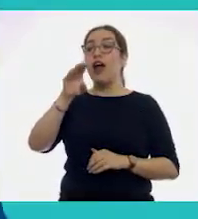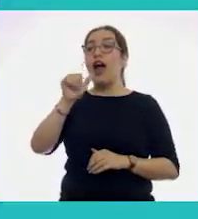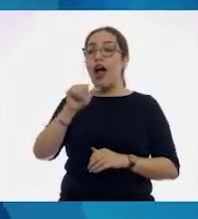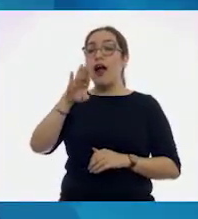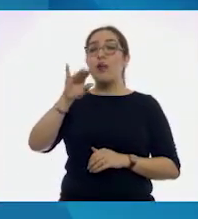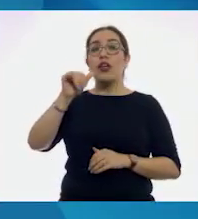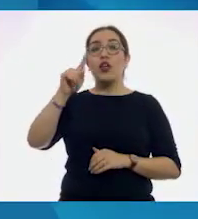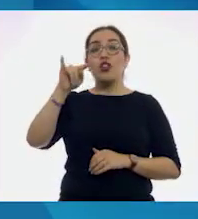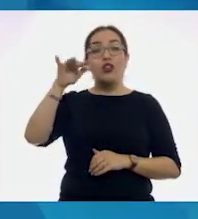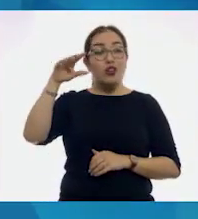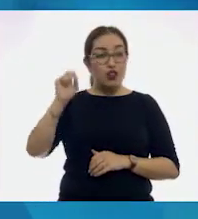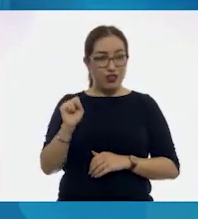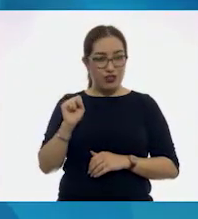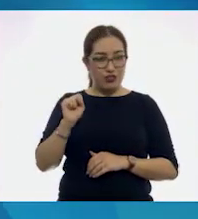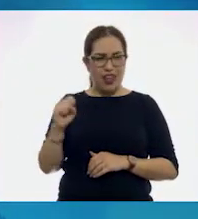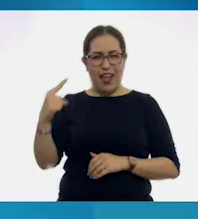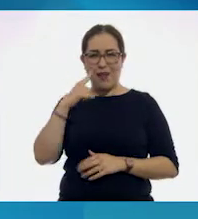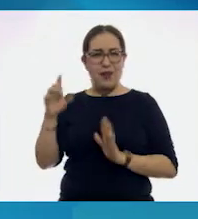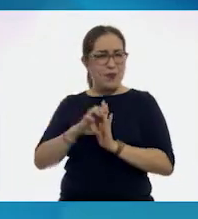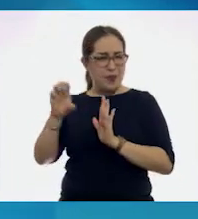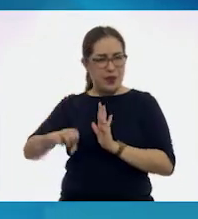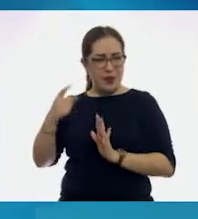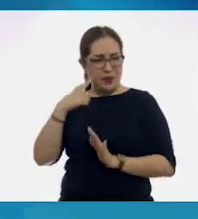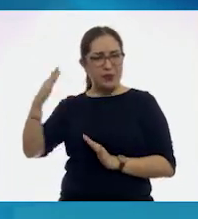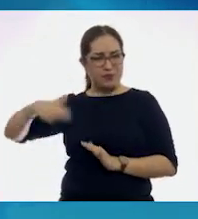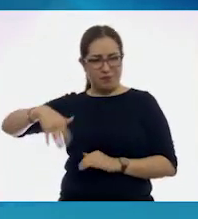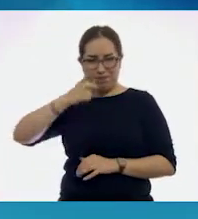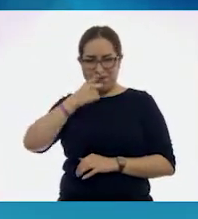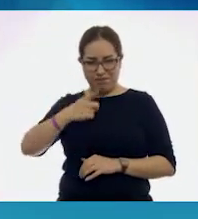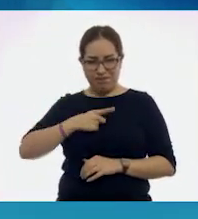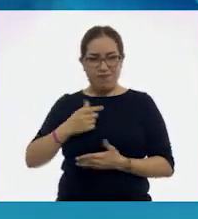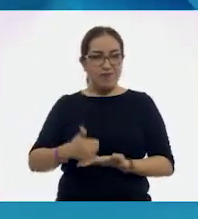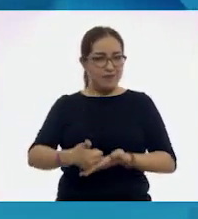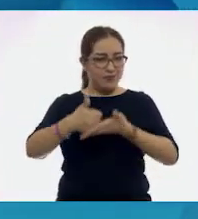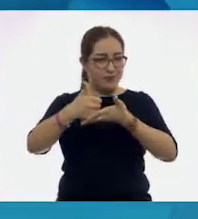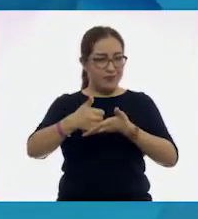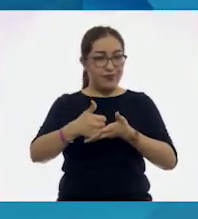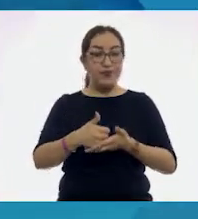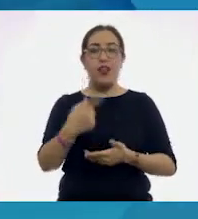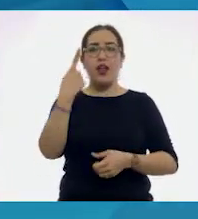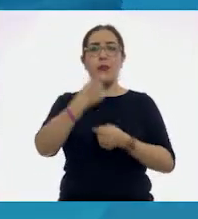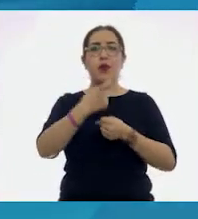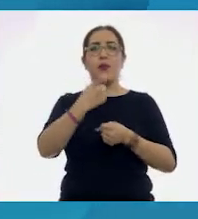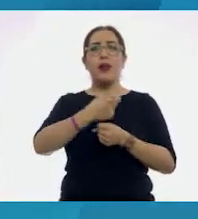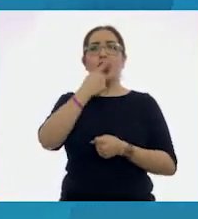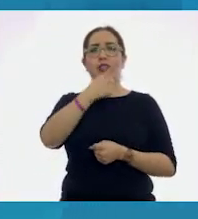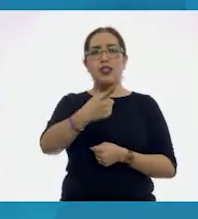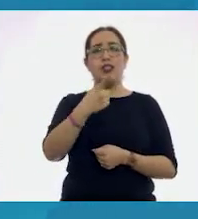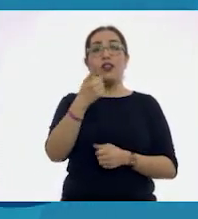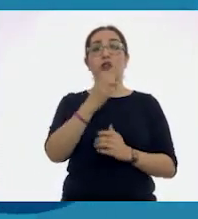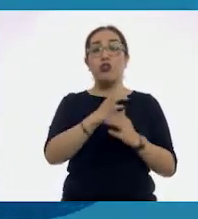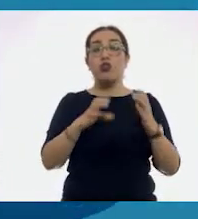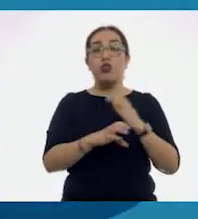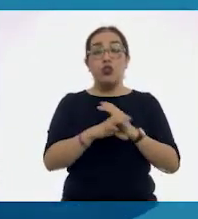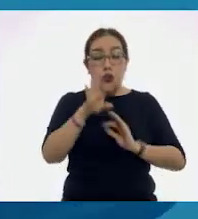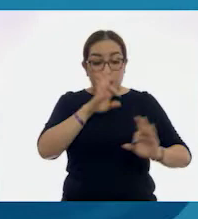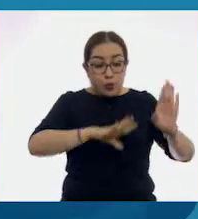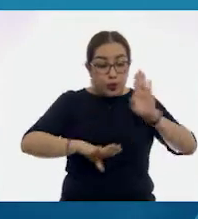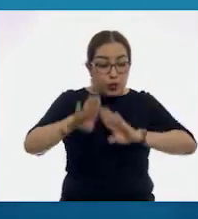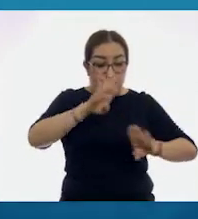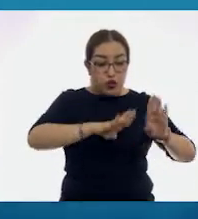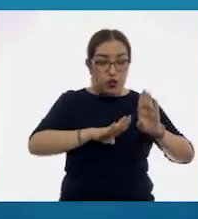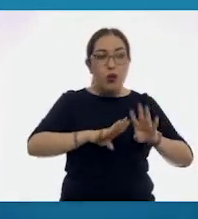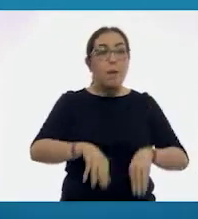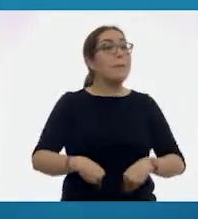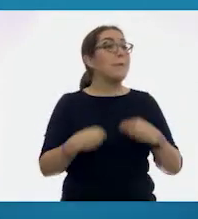ejemplificar algunos de ellos de los que vimos en el video. ¿Qué te parece? ¿Me ayudas, Juan Carlos, a determinar el primero que viste en factores biológicos y bióticos? Claro